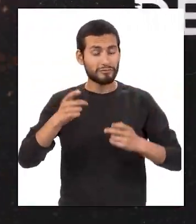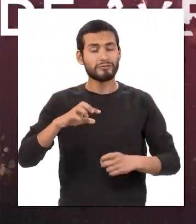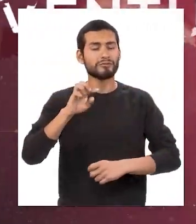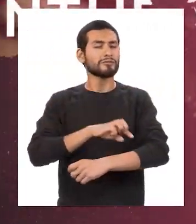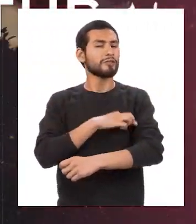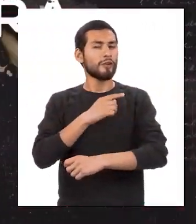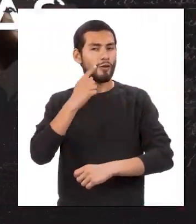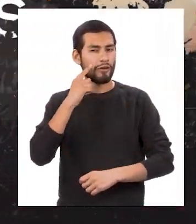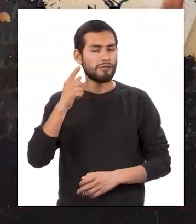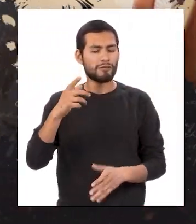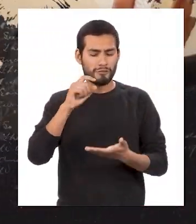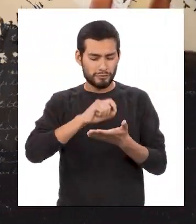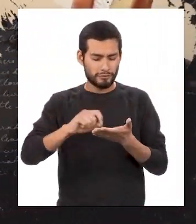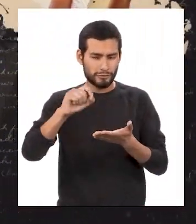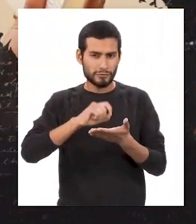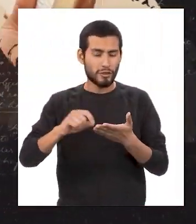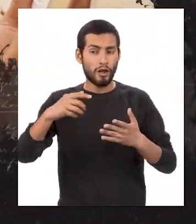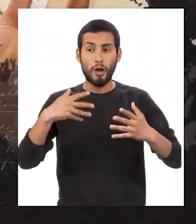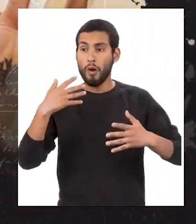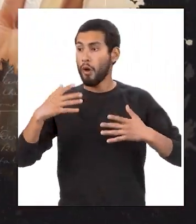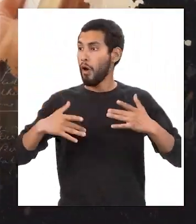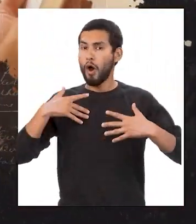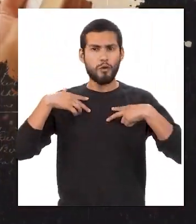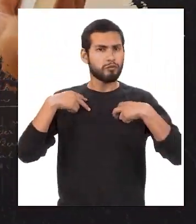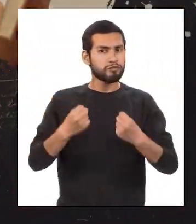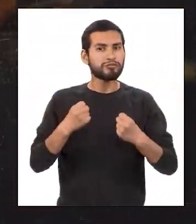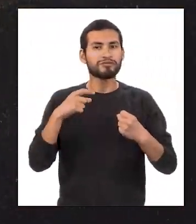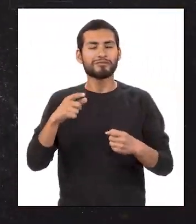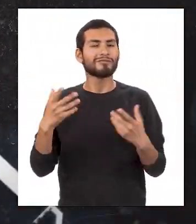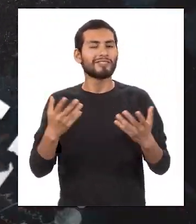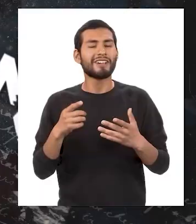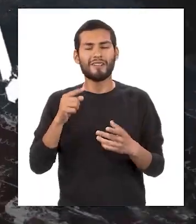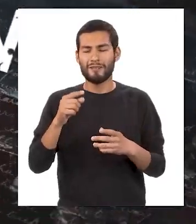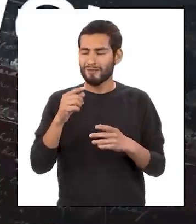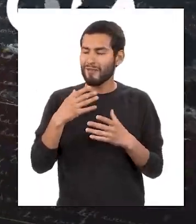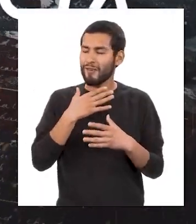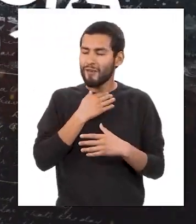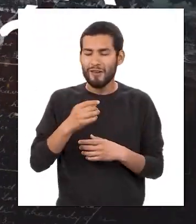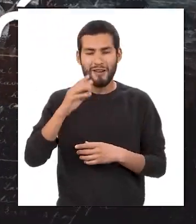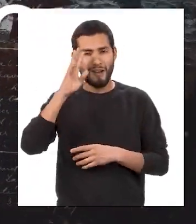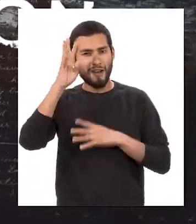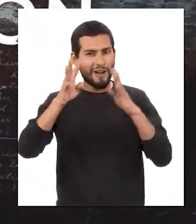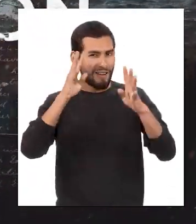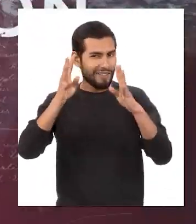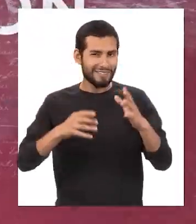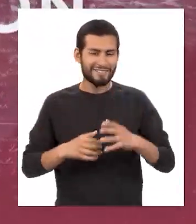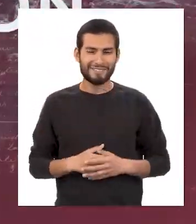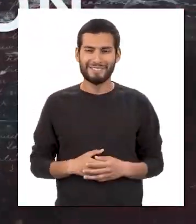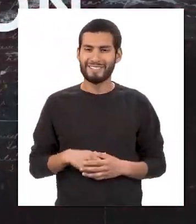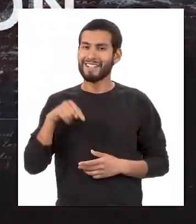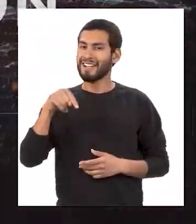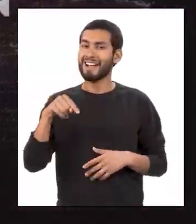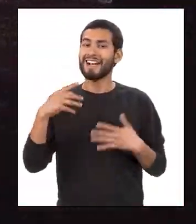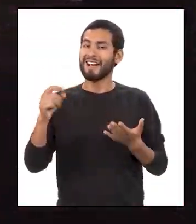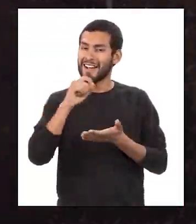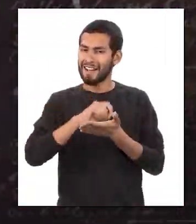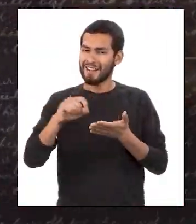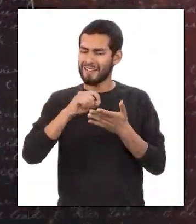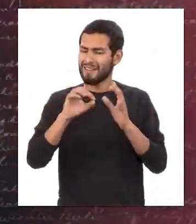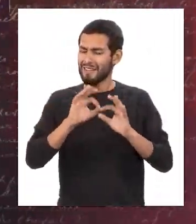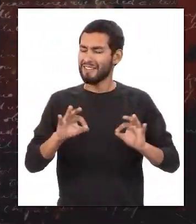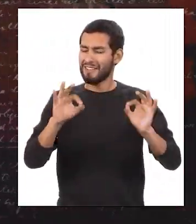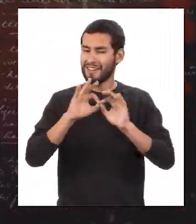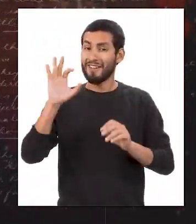y poeta conocido por sus novelas de aventura y su gran influencia por la ciencia ficción. Es uno de los escritores